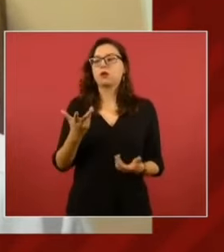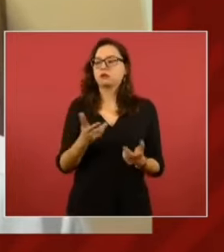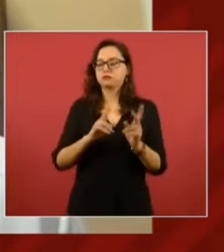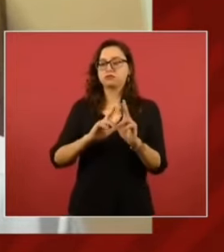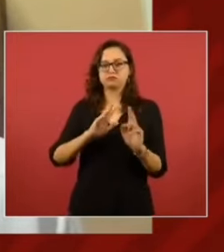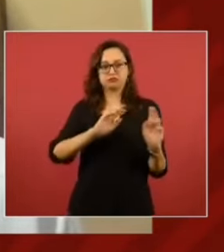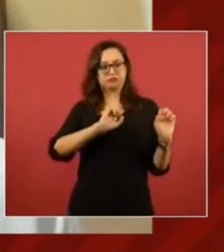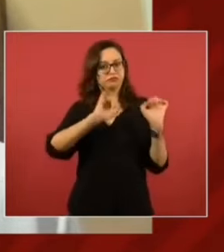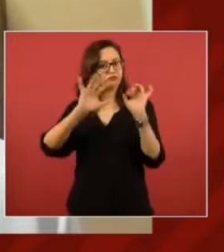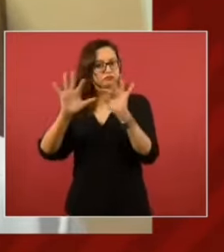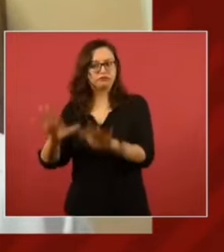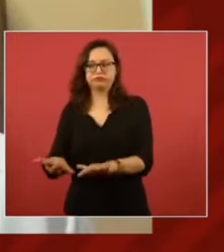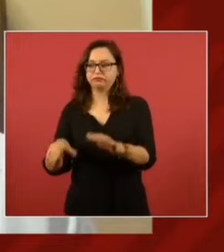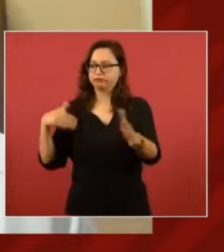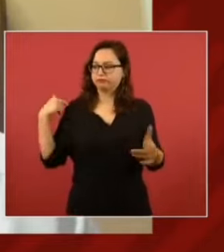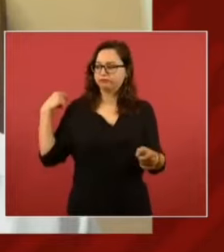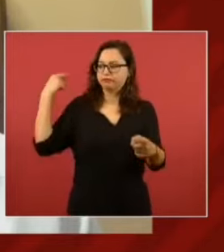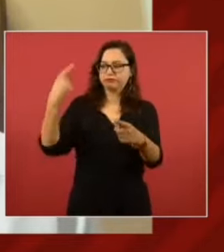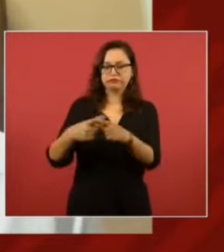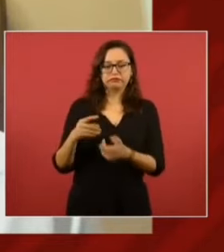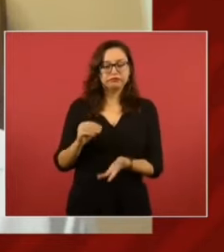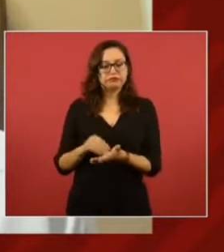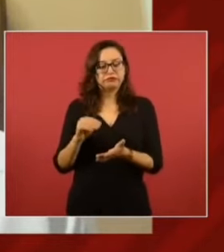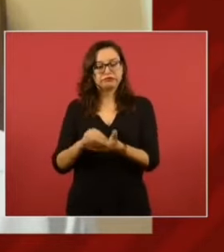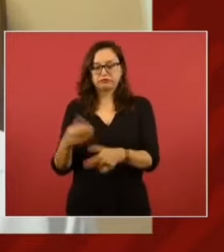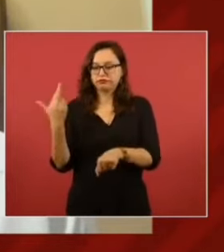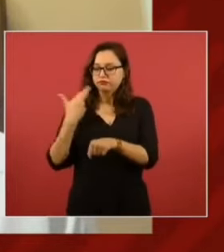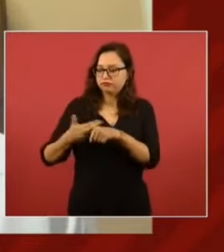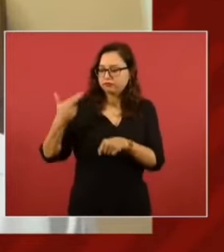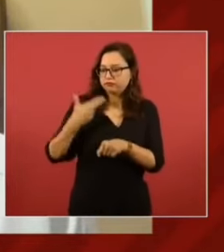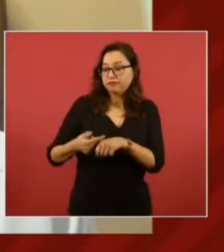cabo diversas acciones para rescatar